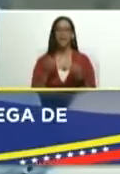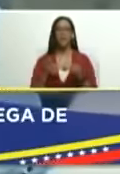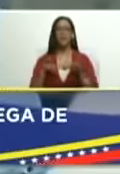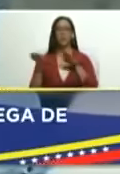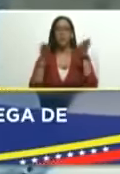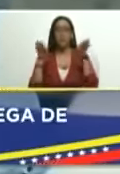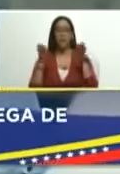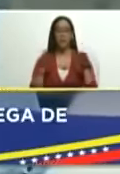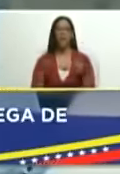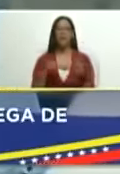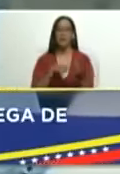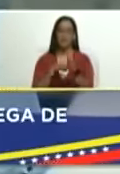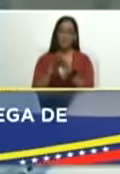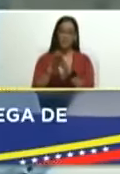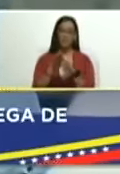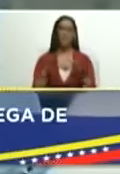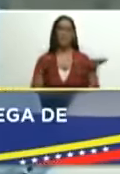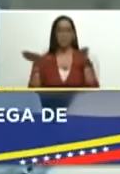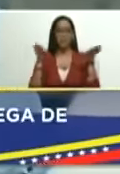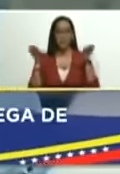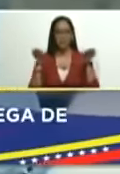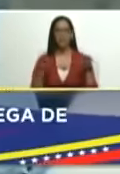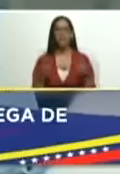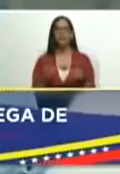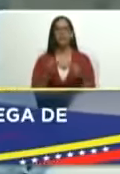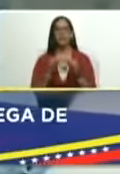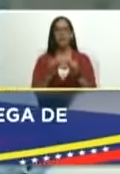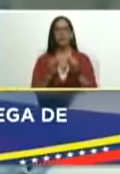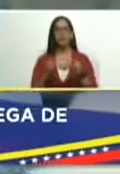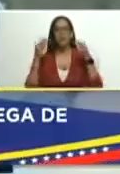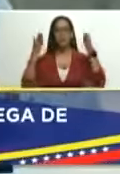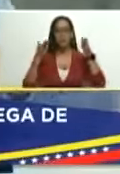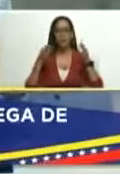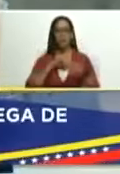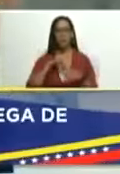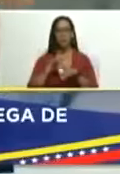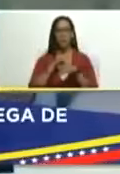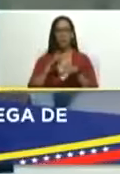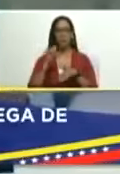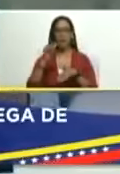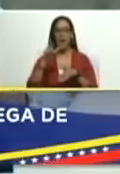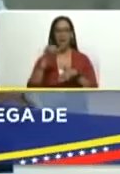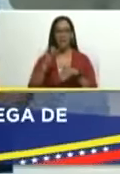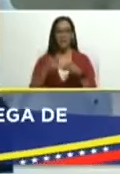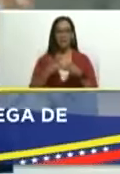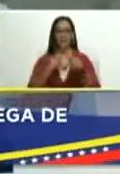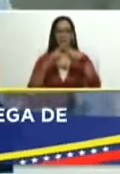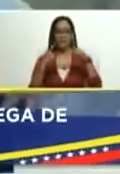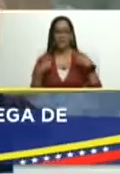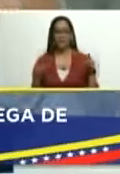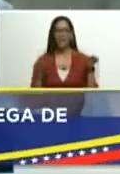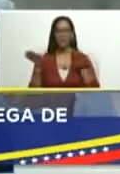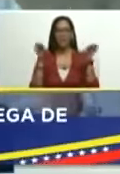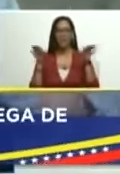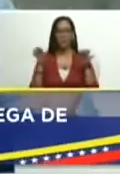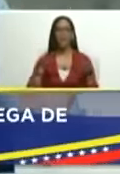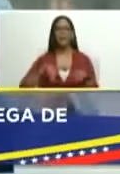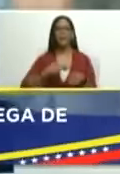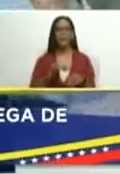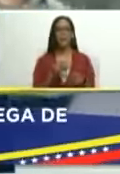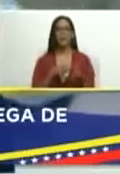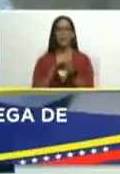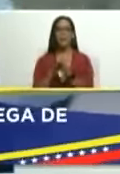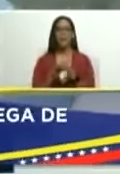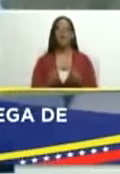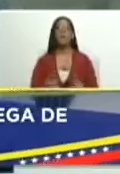turismo y siguiendo pues consejos de nuestro ministro Eli Padrón de diversificar el turismo para poder